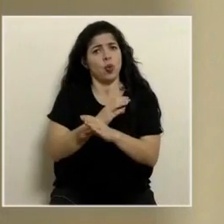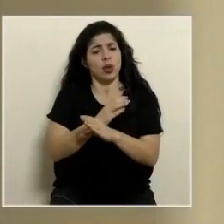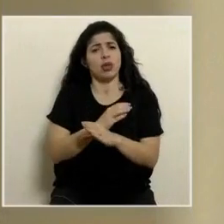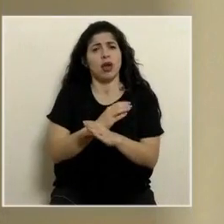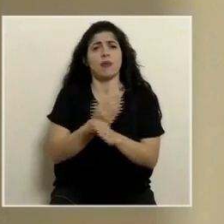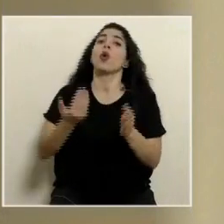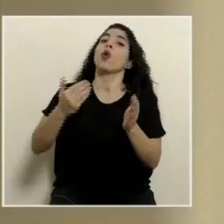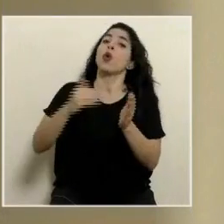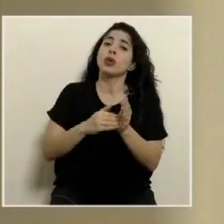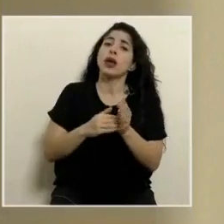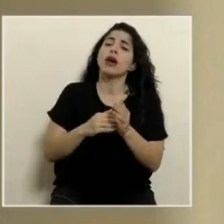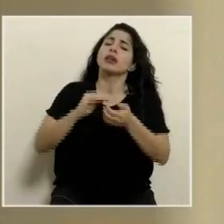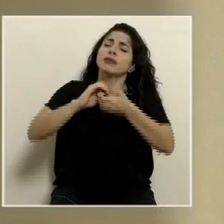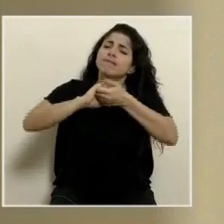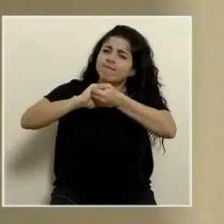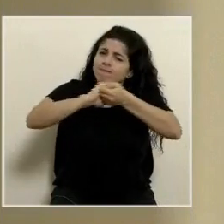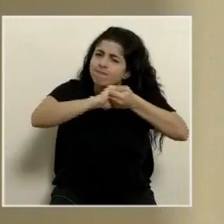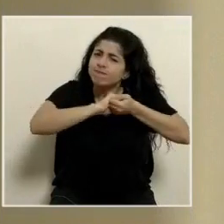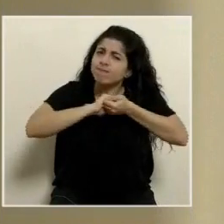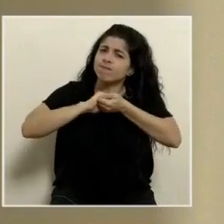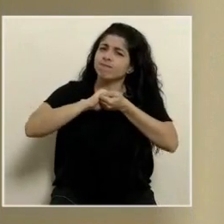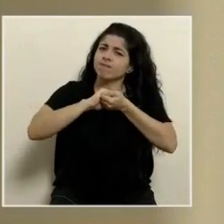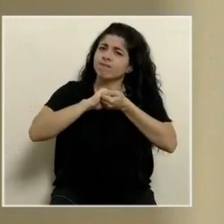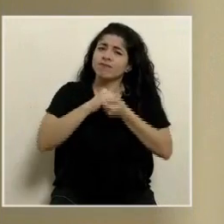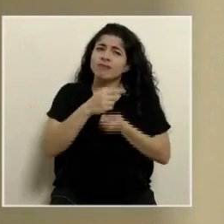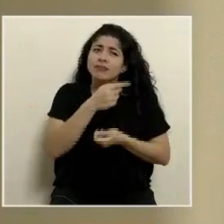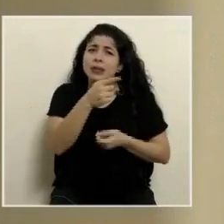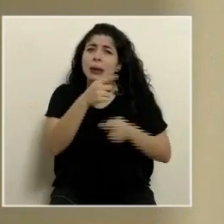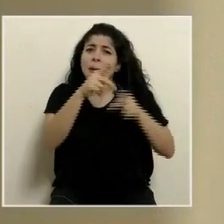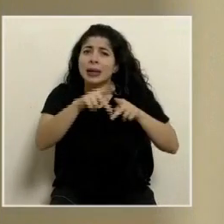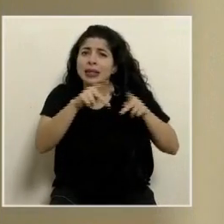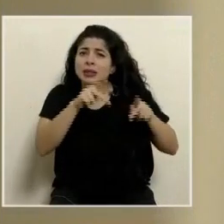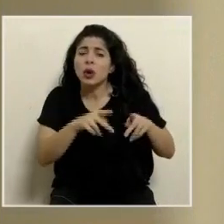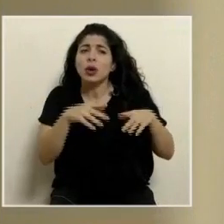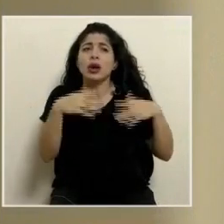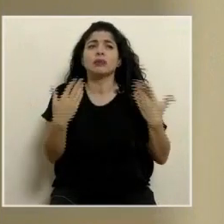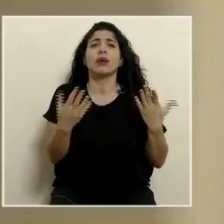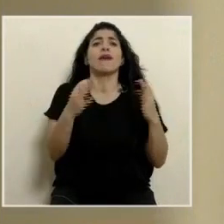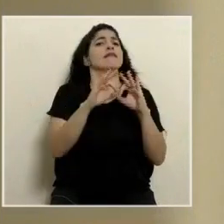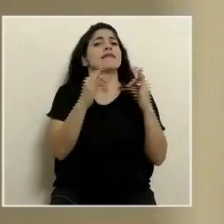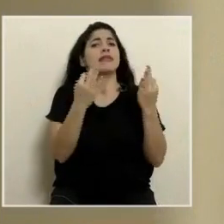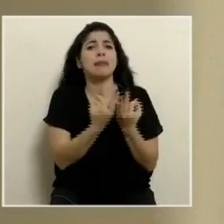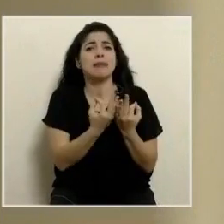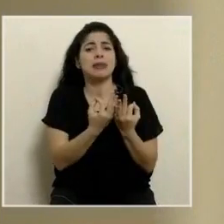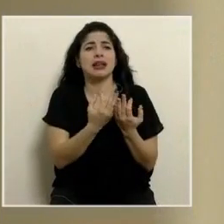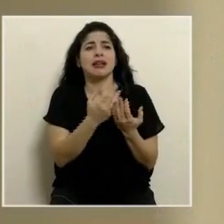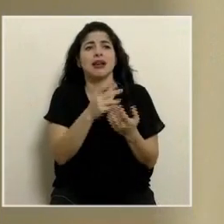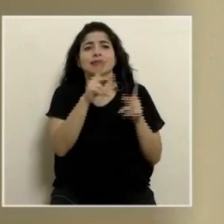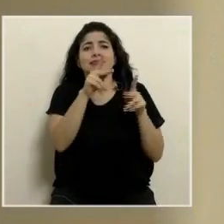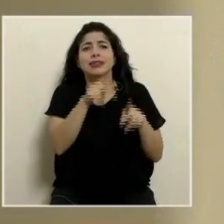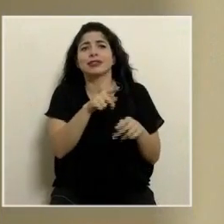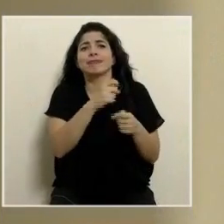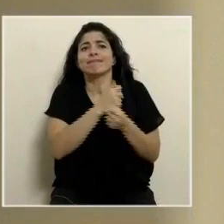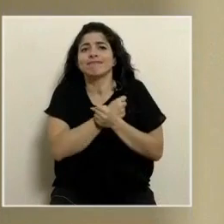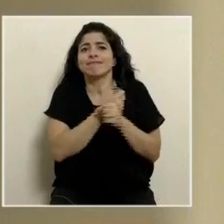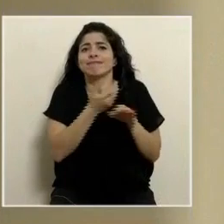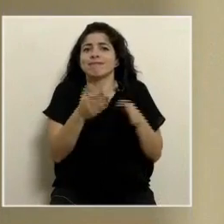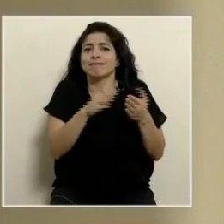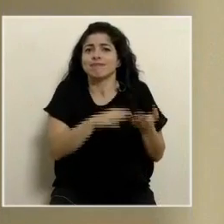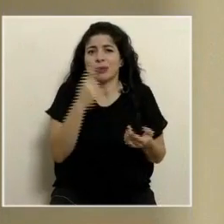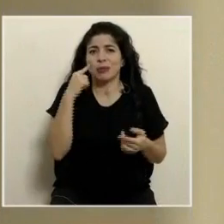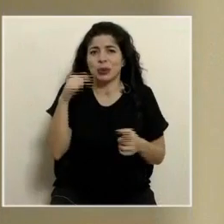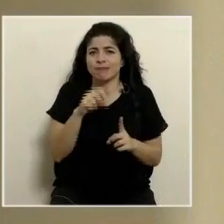más, nos solidarizamos con las personas y las familias que han perdido un ser querido durante